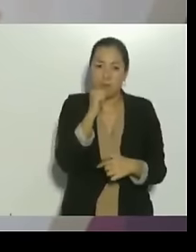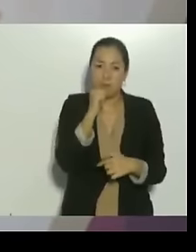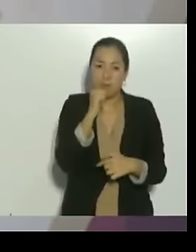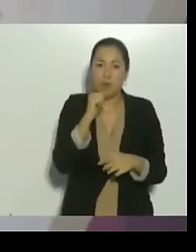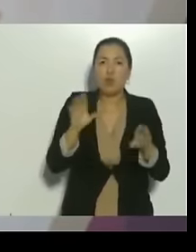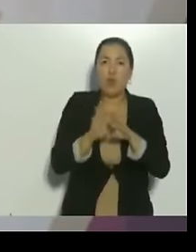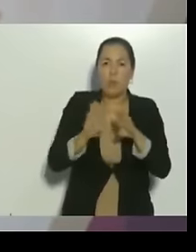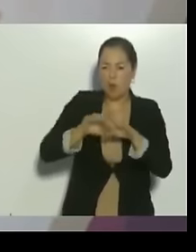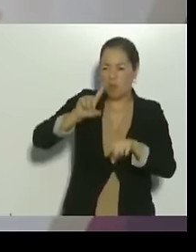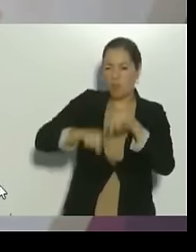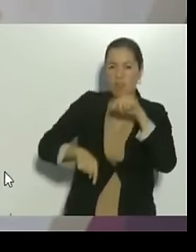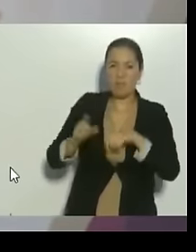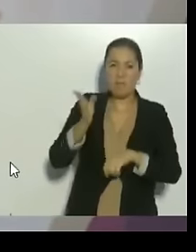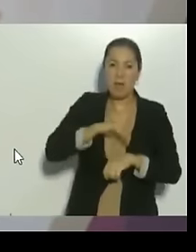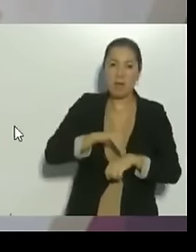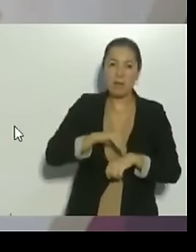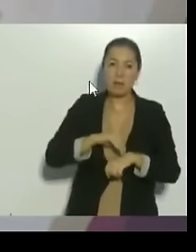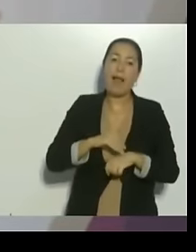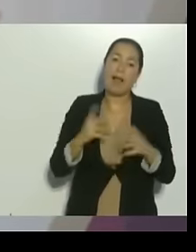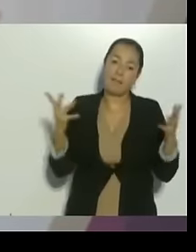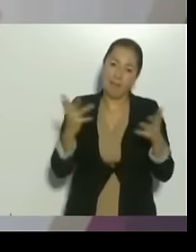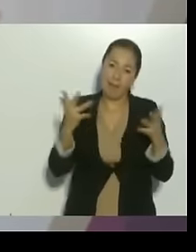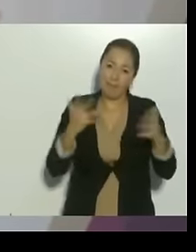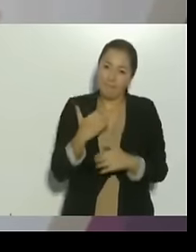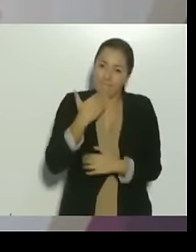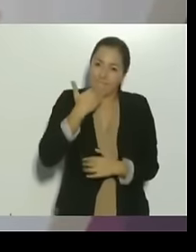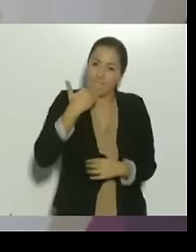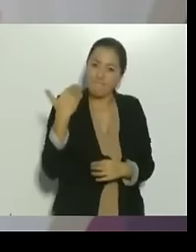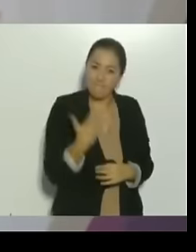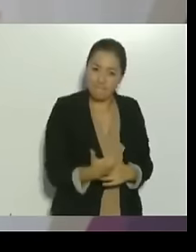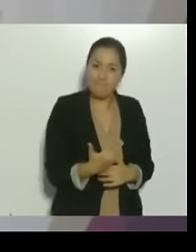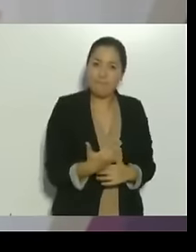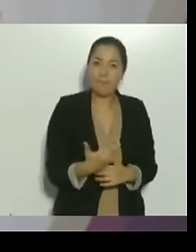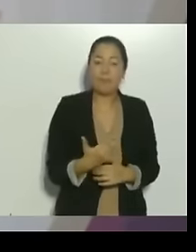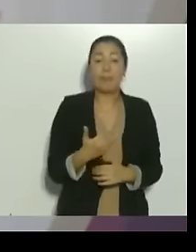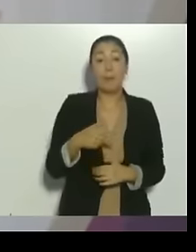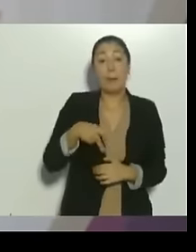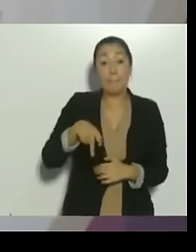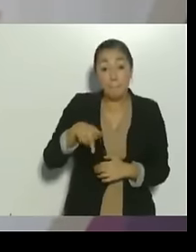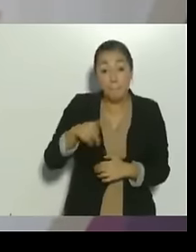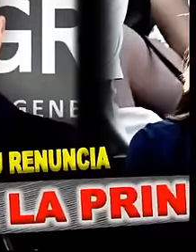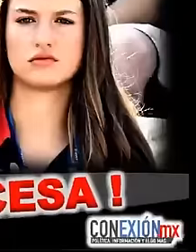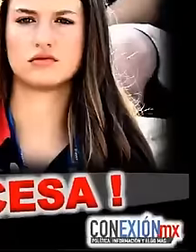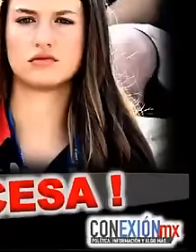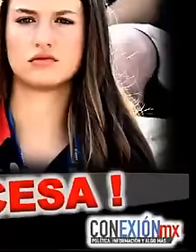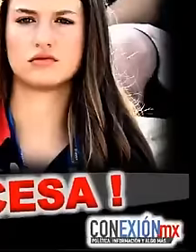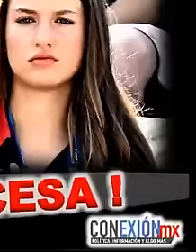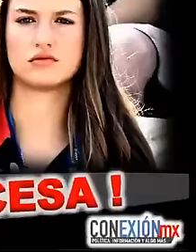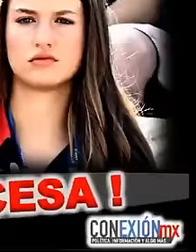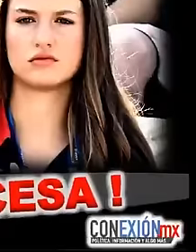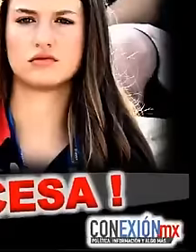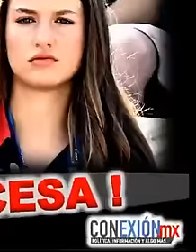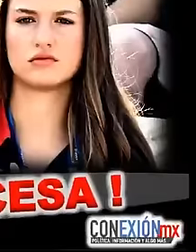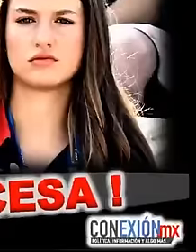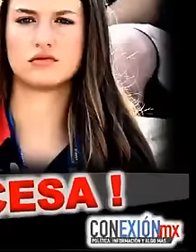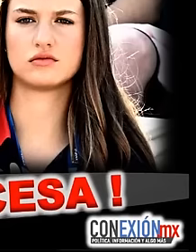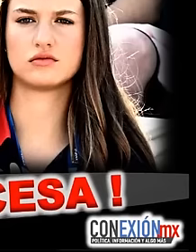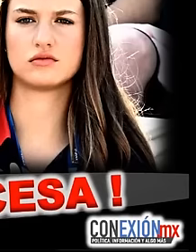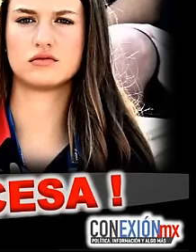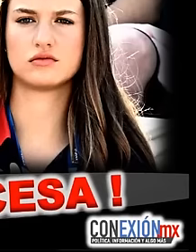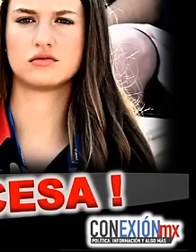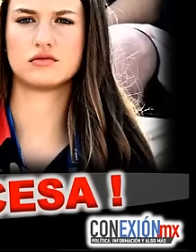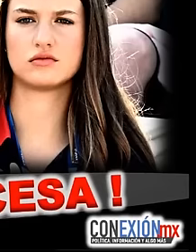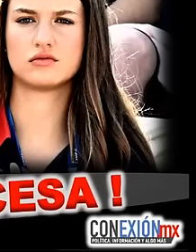gobierno de España está dirigido por un representante del partido socialista obrero español